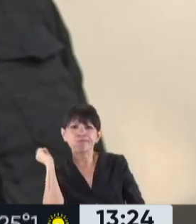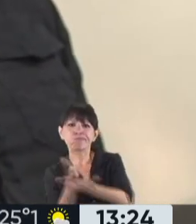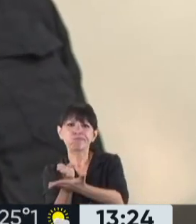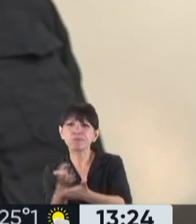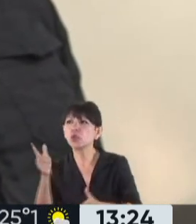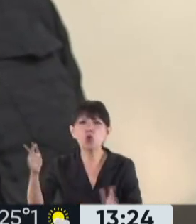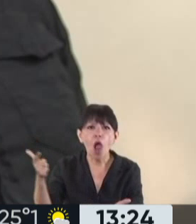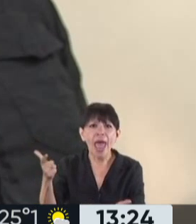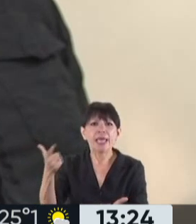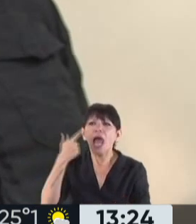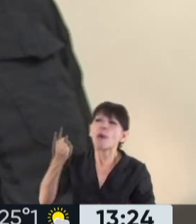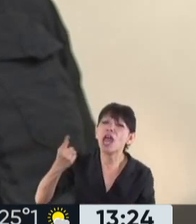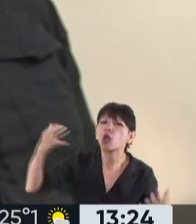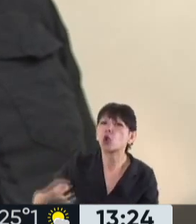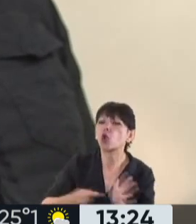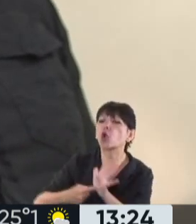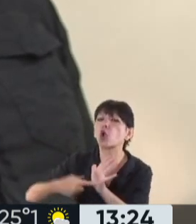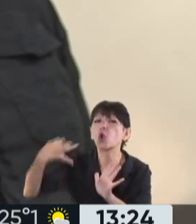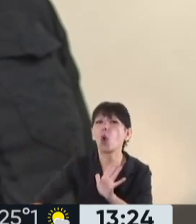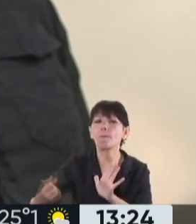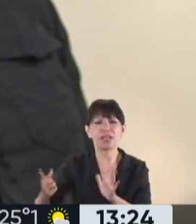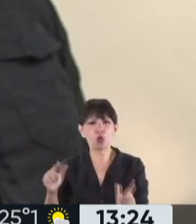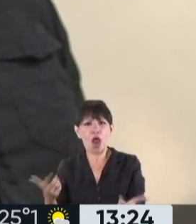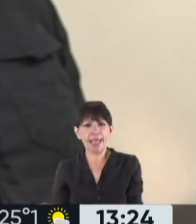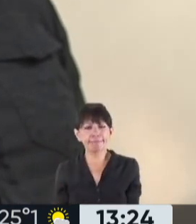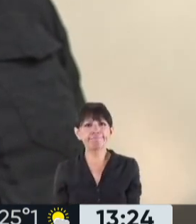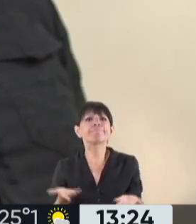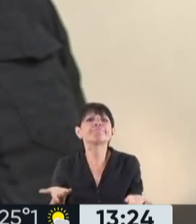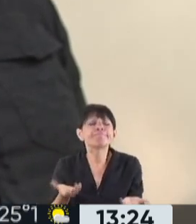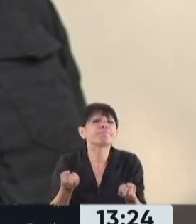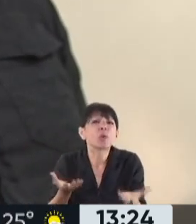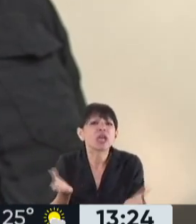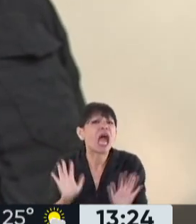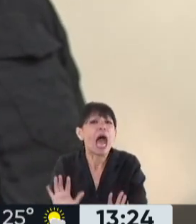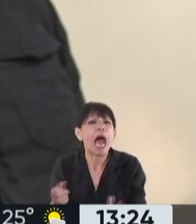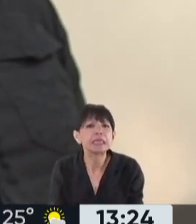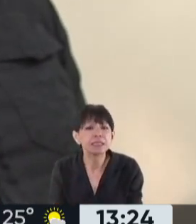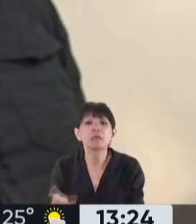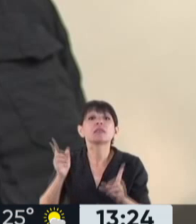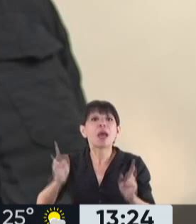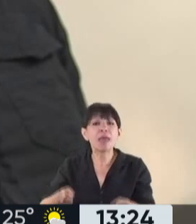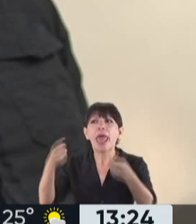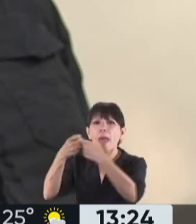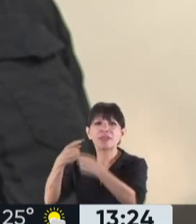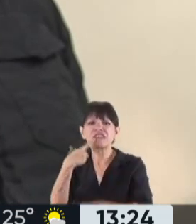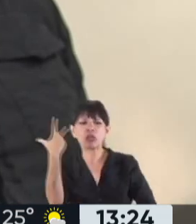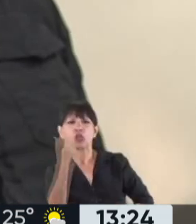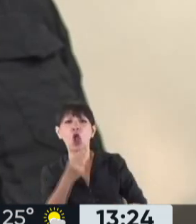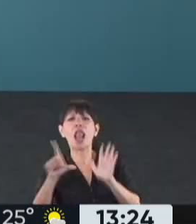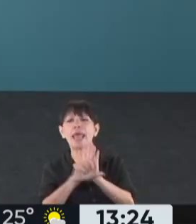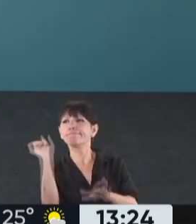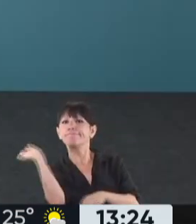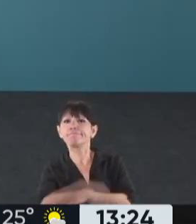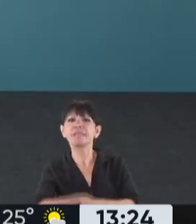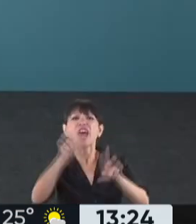empresas. ¿Por qué sucede esto que creen? Y además, ¿por qué las empresas también pueden negarse a cumplir leyes en torno a la Ley